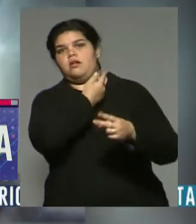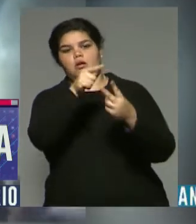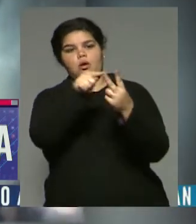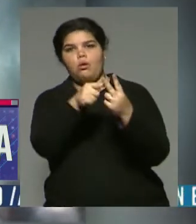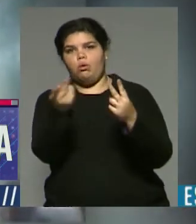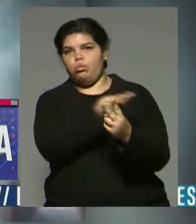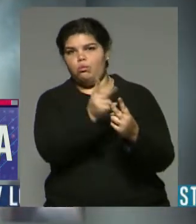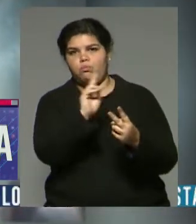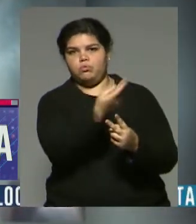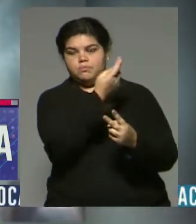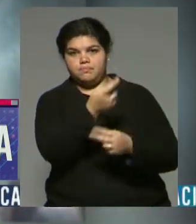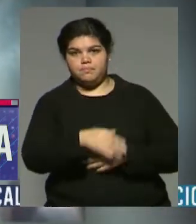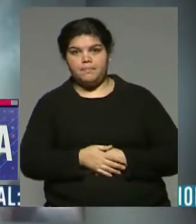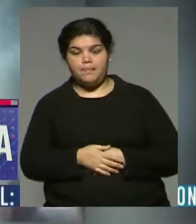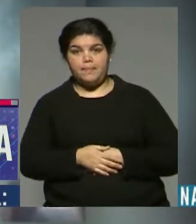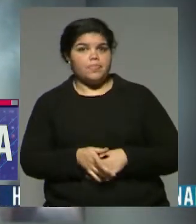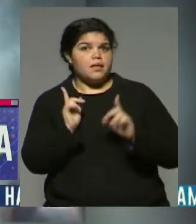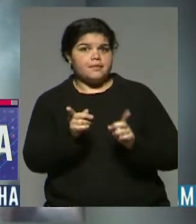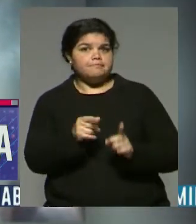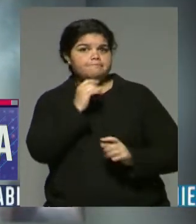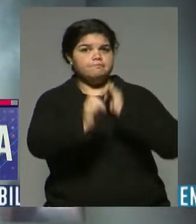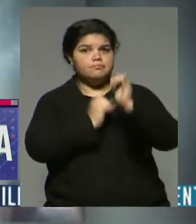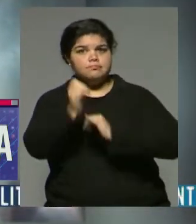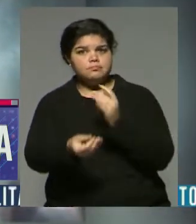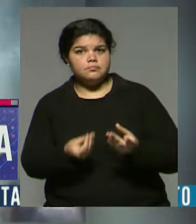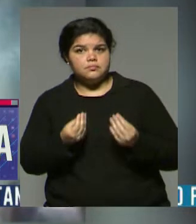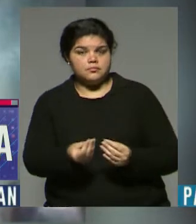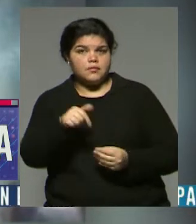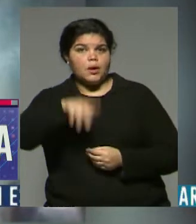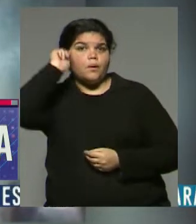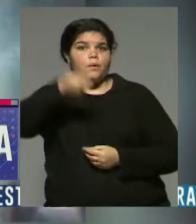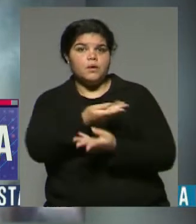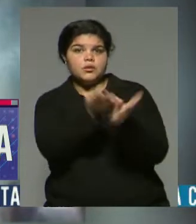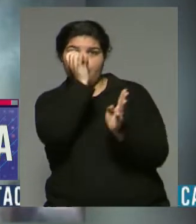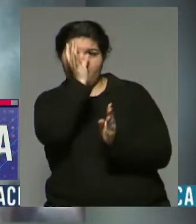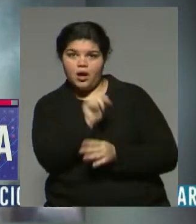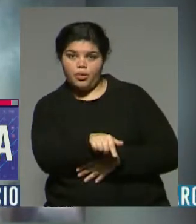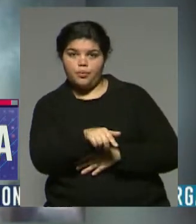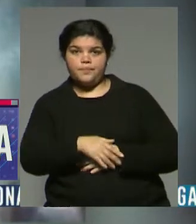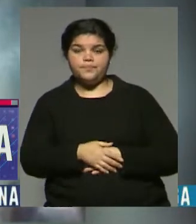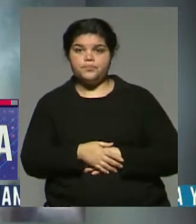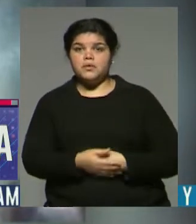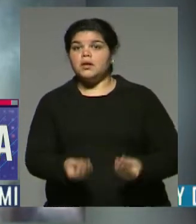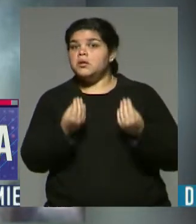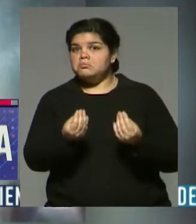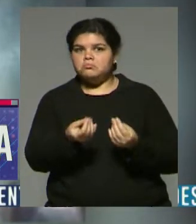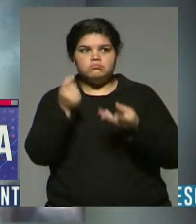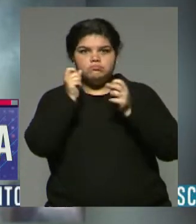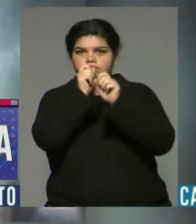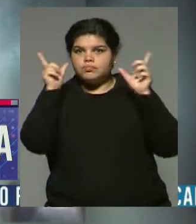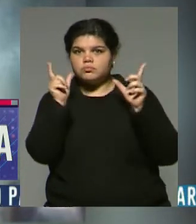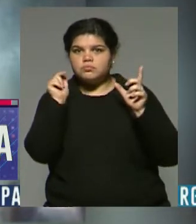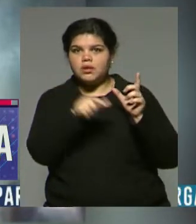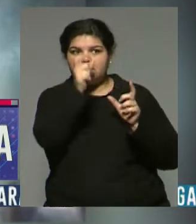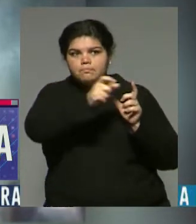casi en el acto. Y es acá donde inicia lo que es el juicio por jurado, Claudia. Sí. Es algo que ha llamado la atención bastante